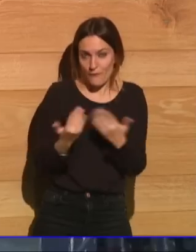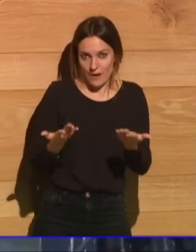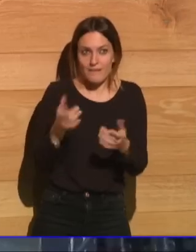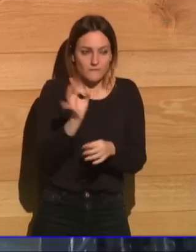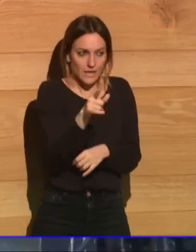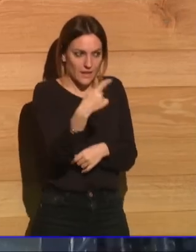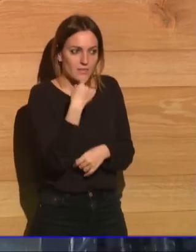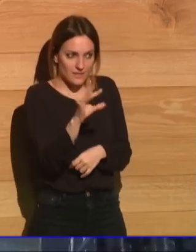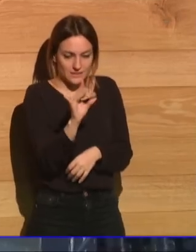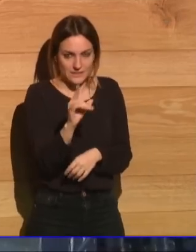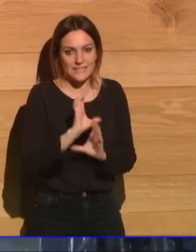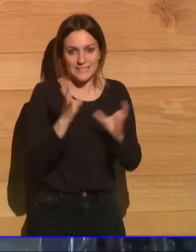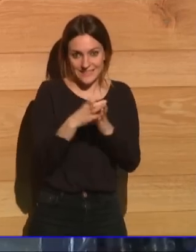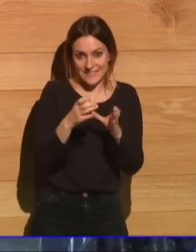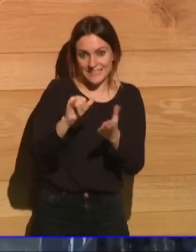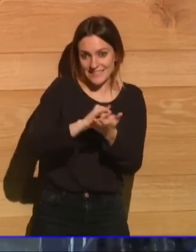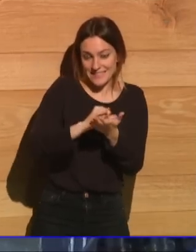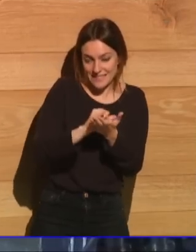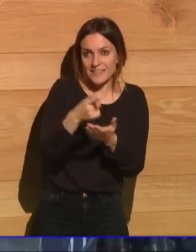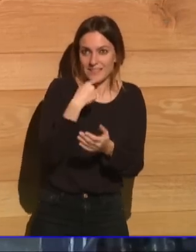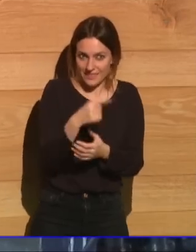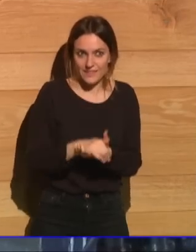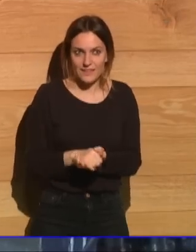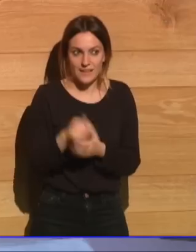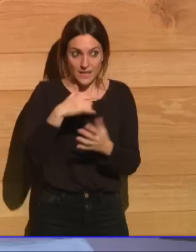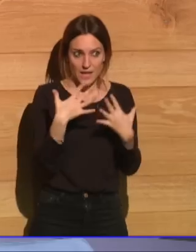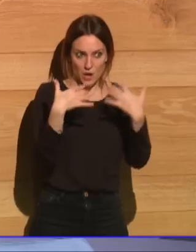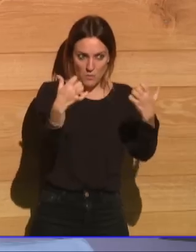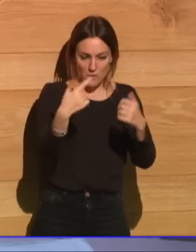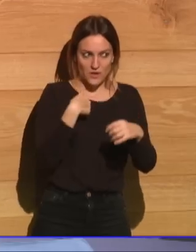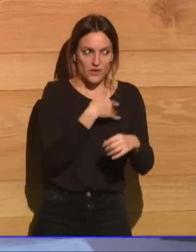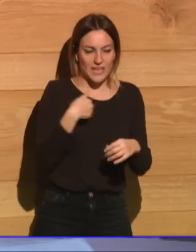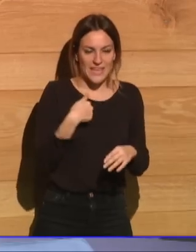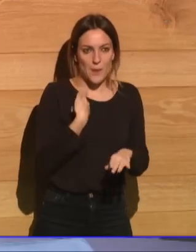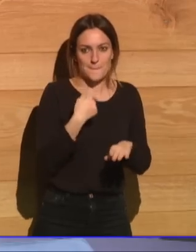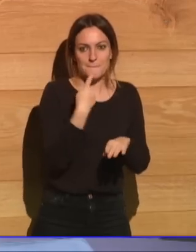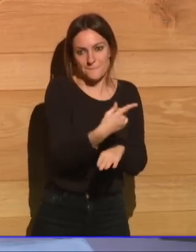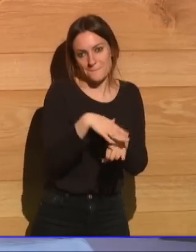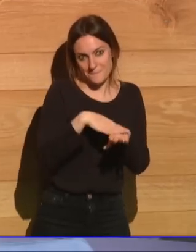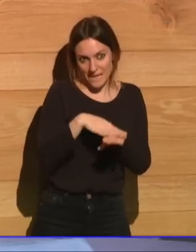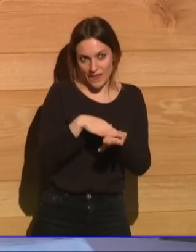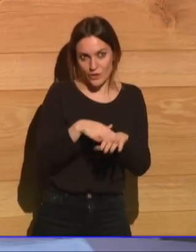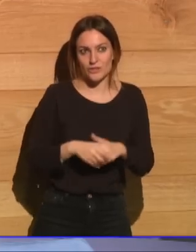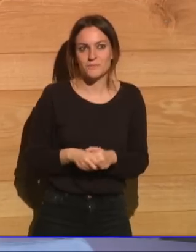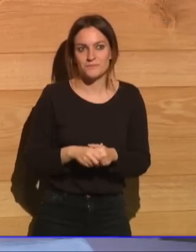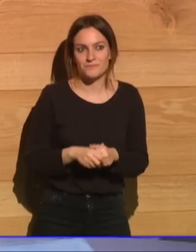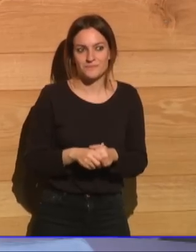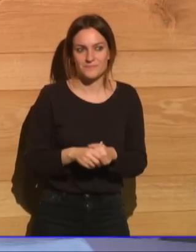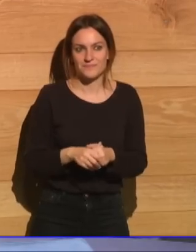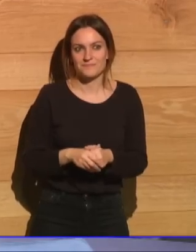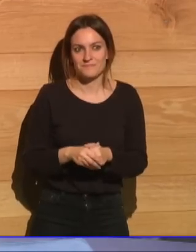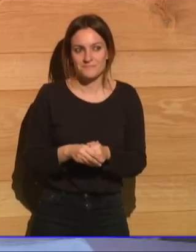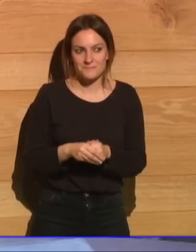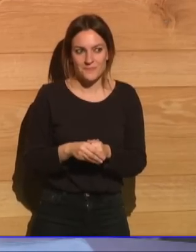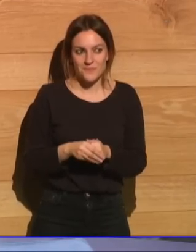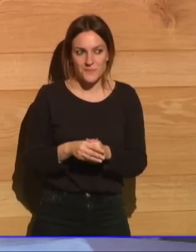¿eh? Incluso acordáis? lo pusiste en el chat. ¿Os Yo acordáis? querría en público, pedirte perdón, Arturo, Vale, porque... y dar esta lección de humildad.